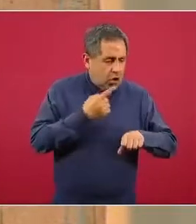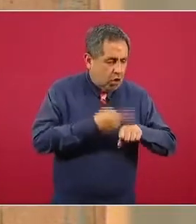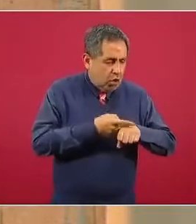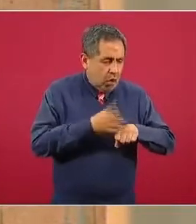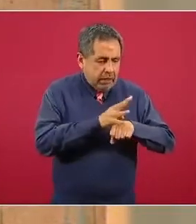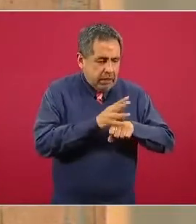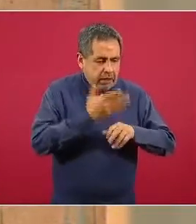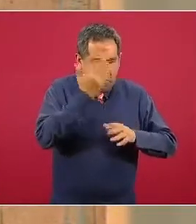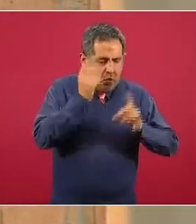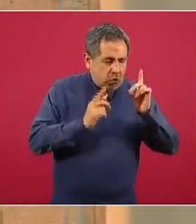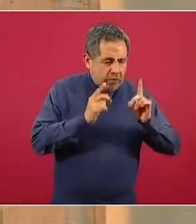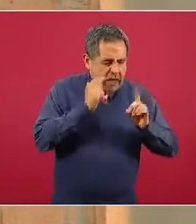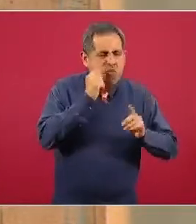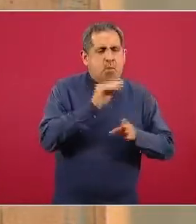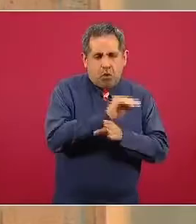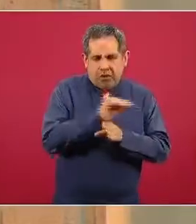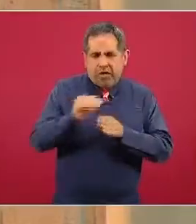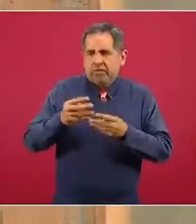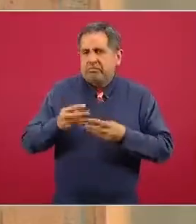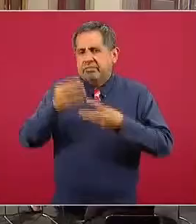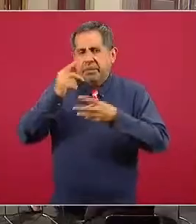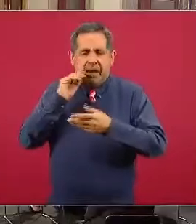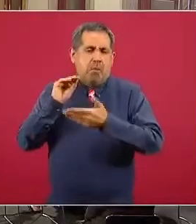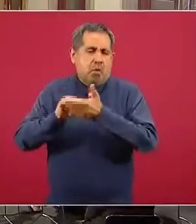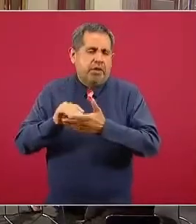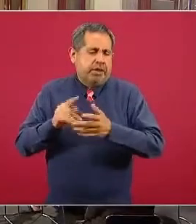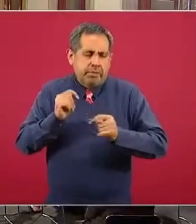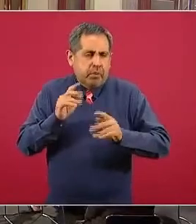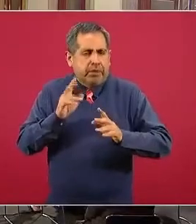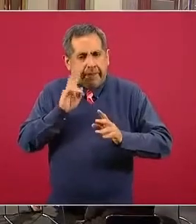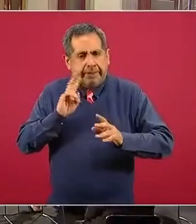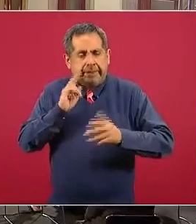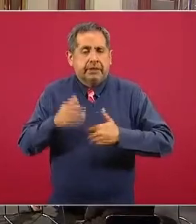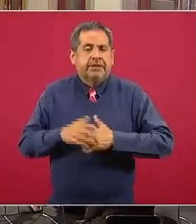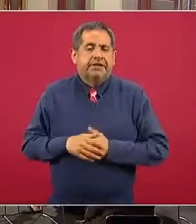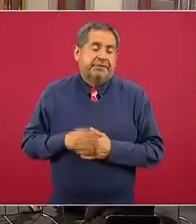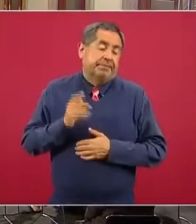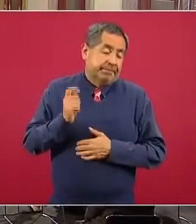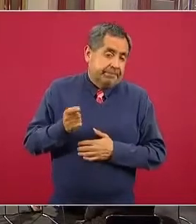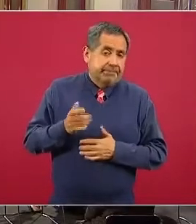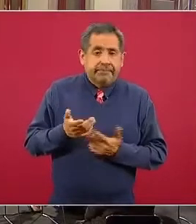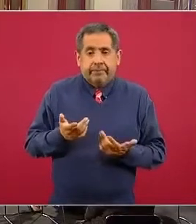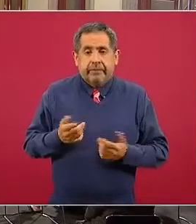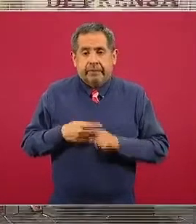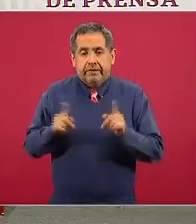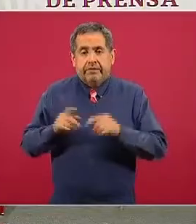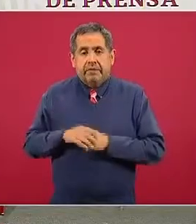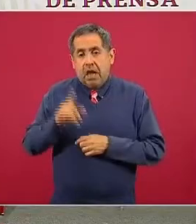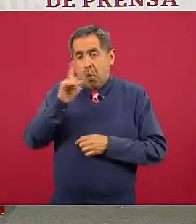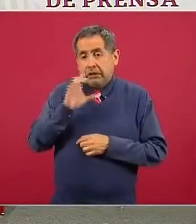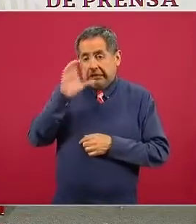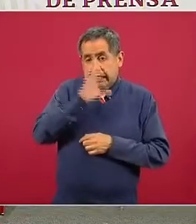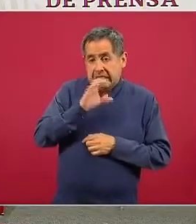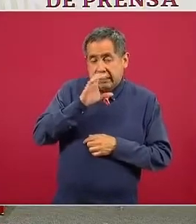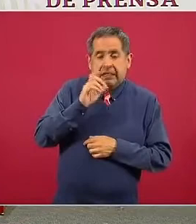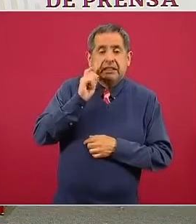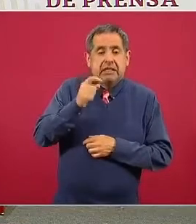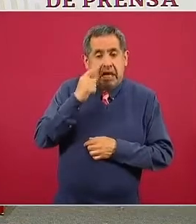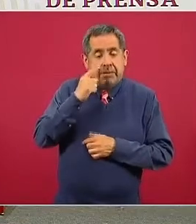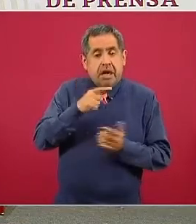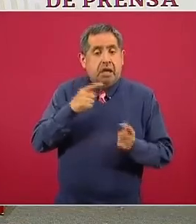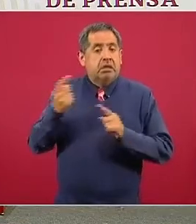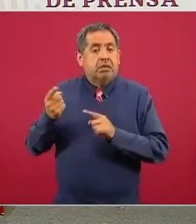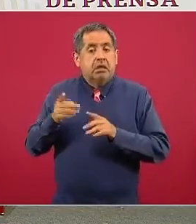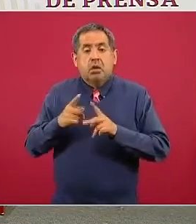estar pasando en el tema de mortalidad. Y aquí lo que podríamos diferenciar es que en el caso de Aguascalientes, vean ustedes